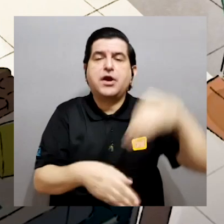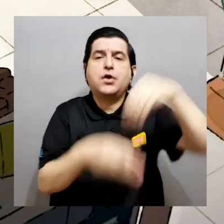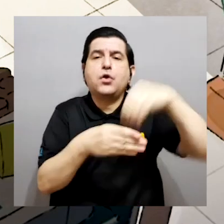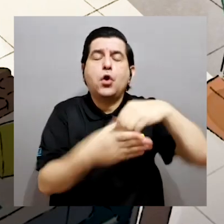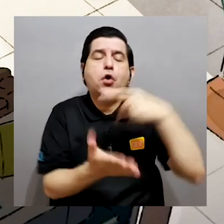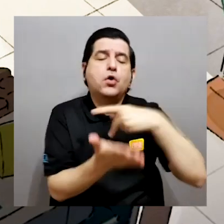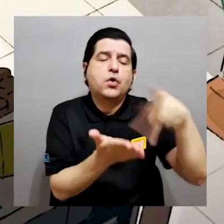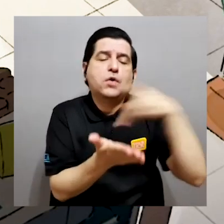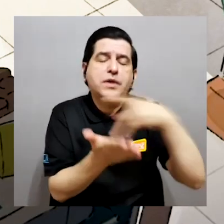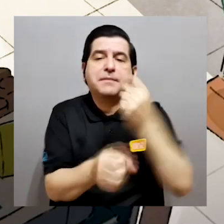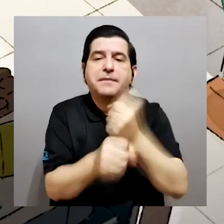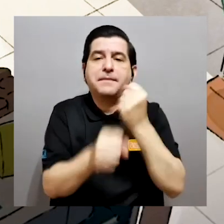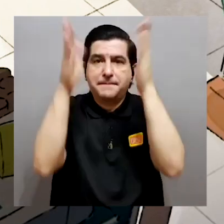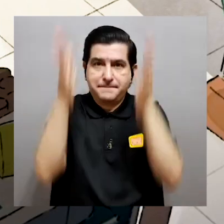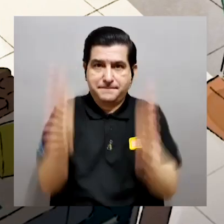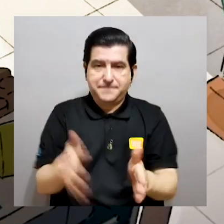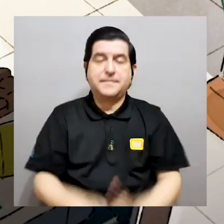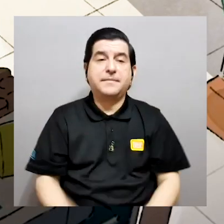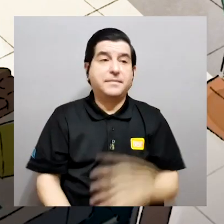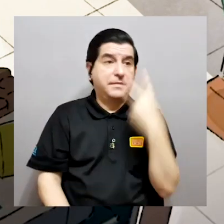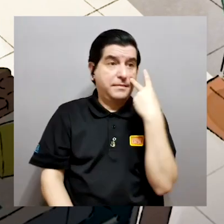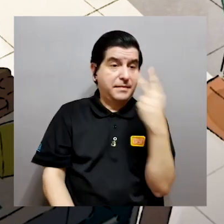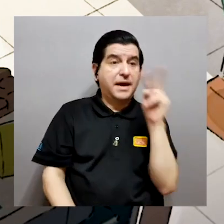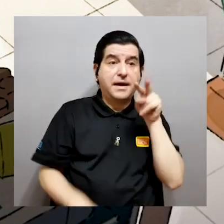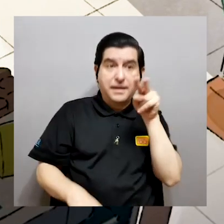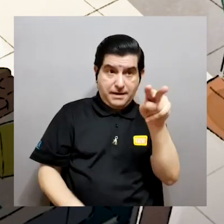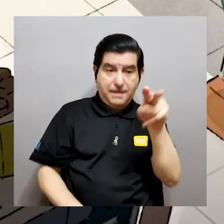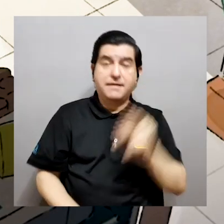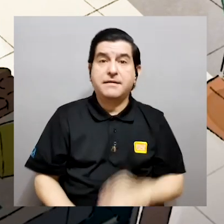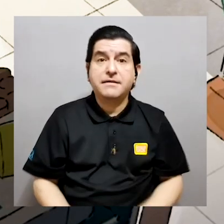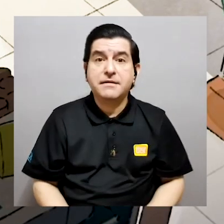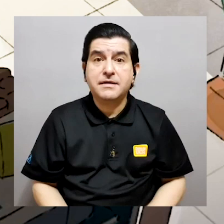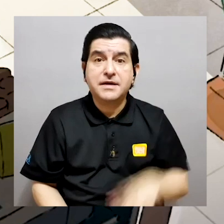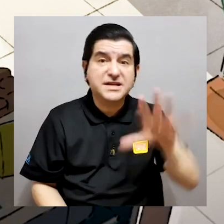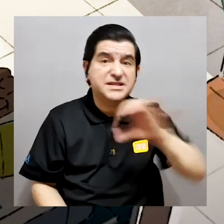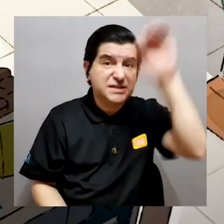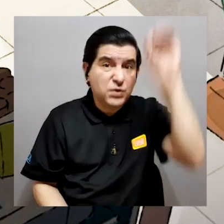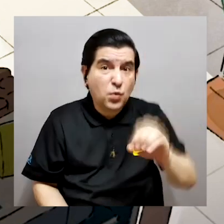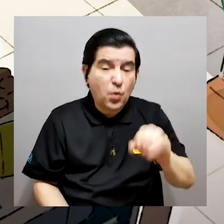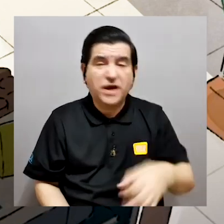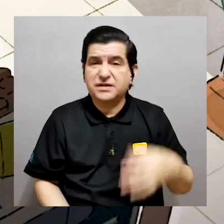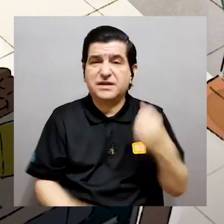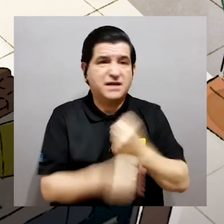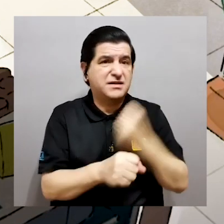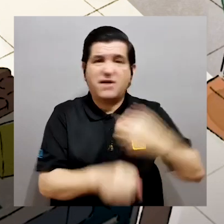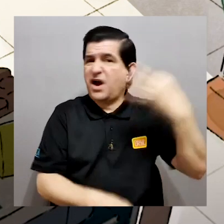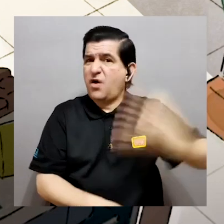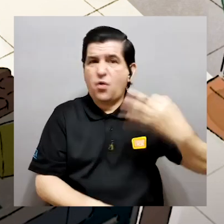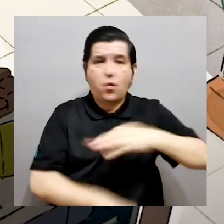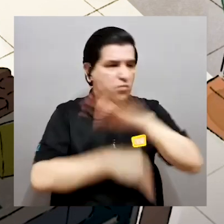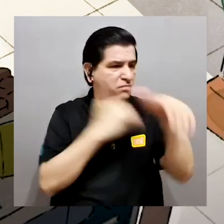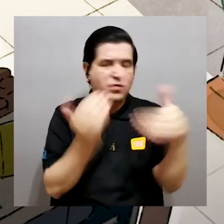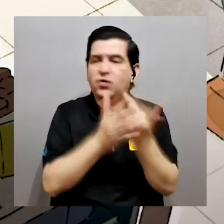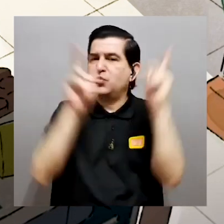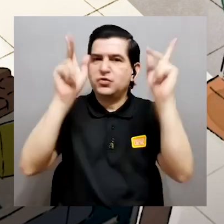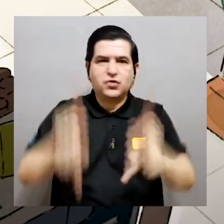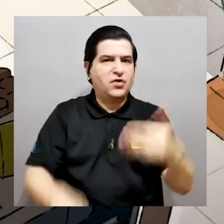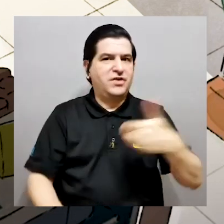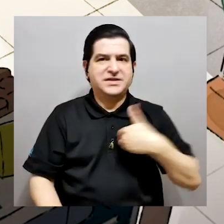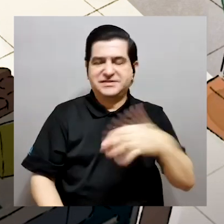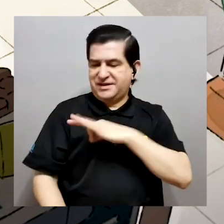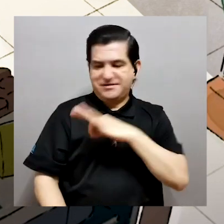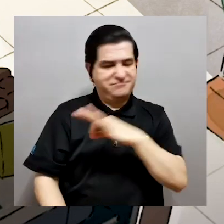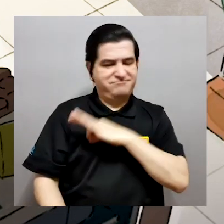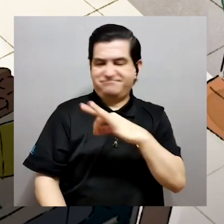se ha nutrido de los salarios y hemos visto, ¿verdad?, que no, ¿verdad?, con el 50% de informalidad no todos los trabajadores